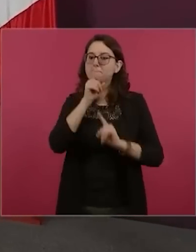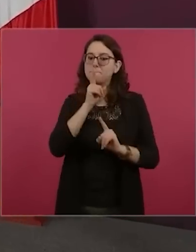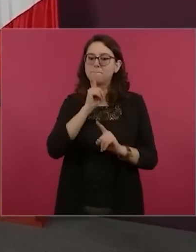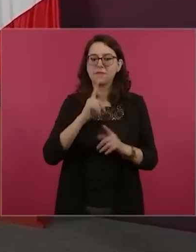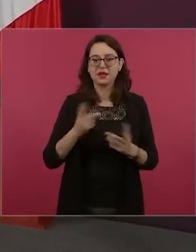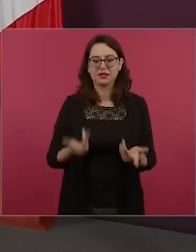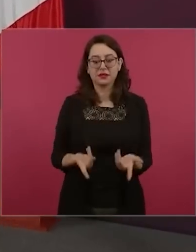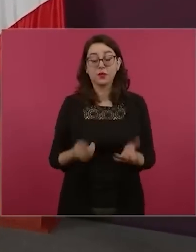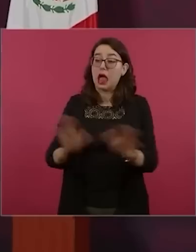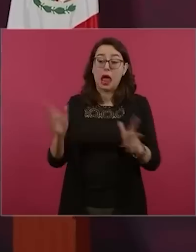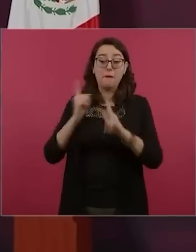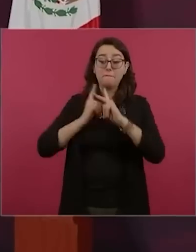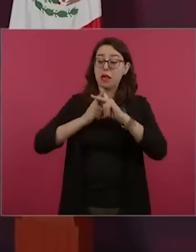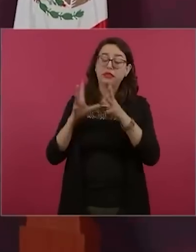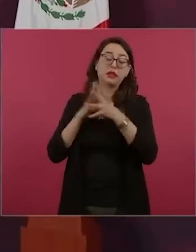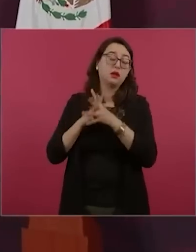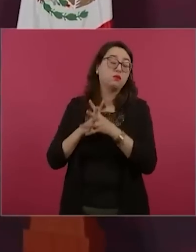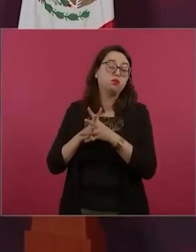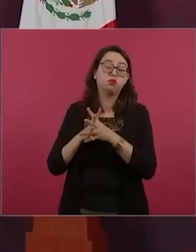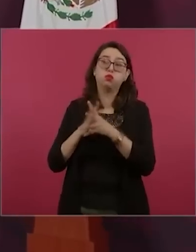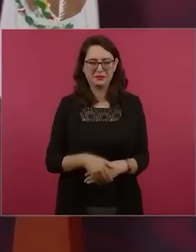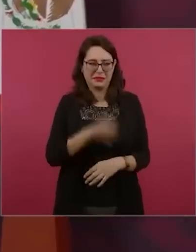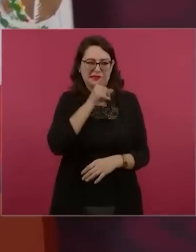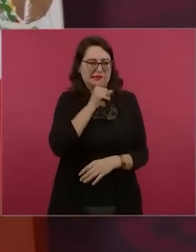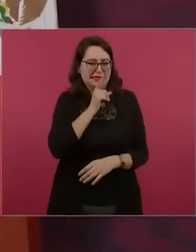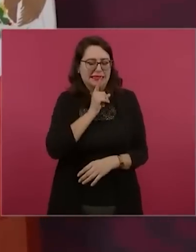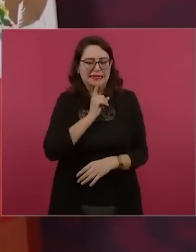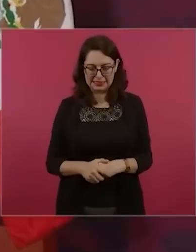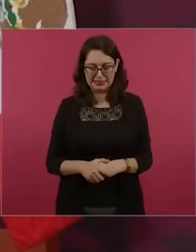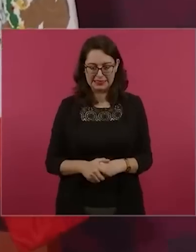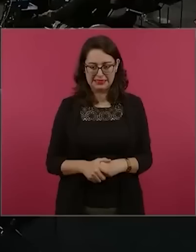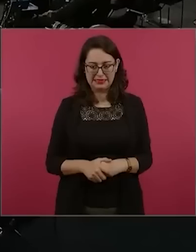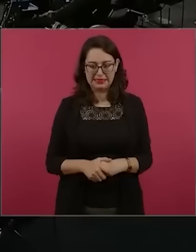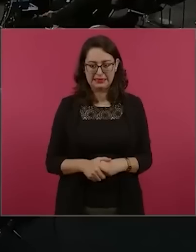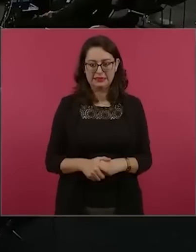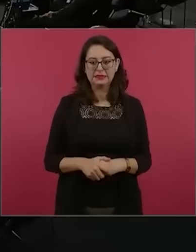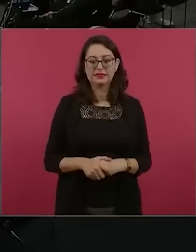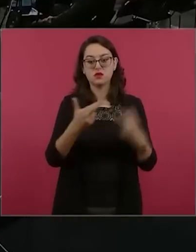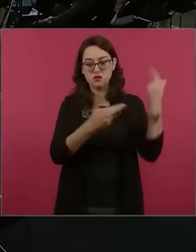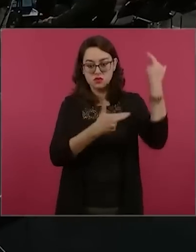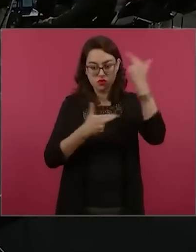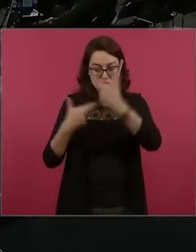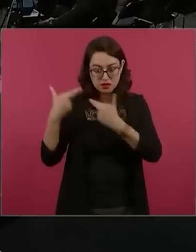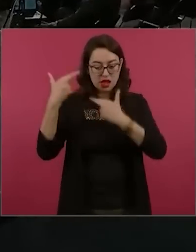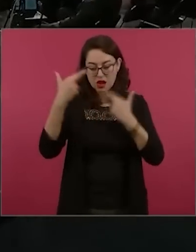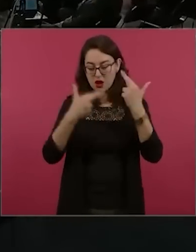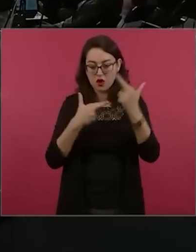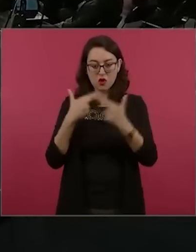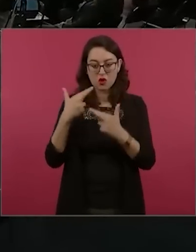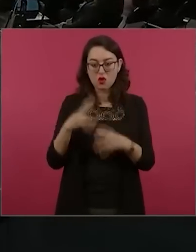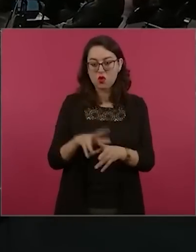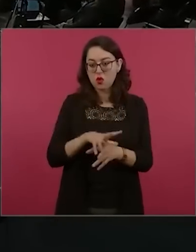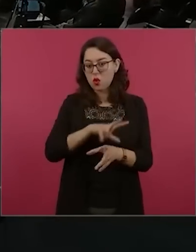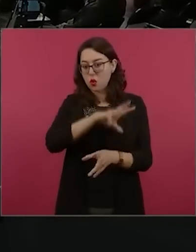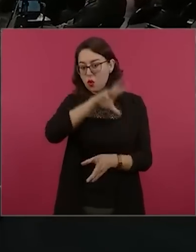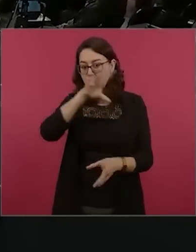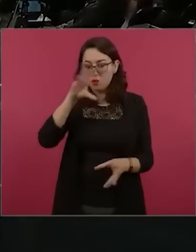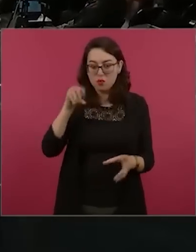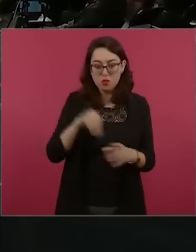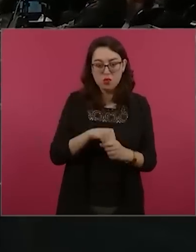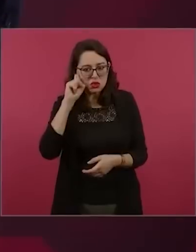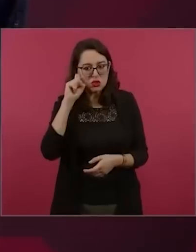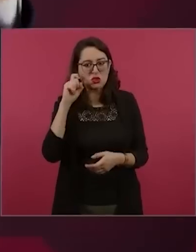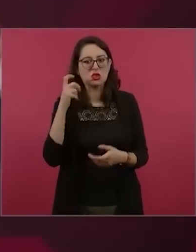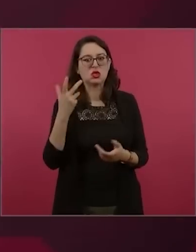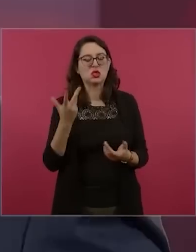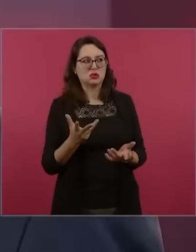no hay matemáticas. Quiero a ver que se haga una revisión sobre las referencias al